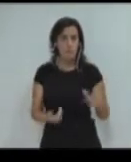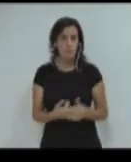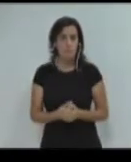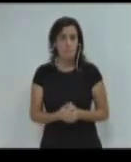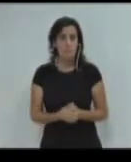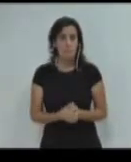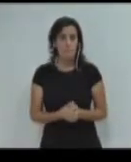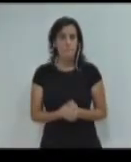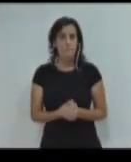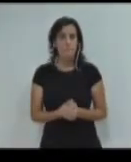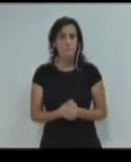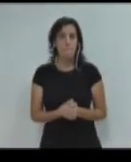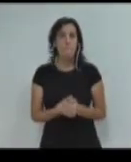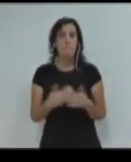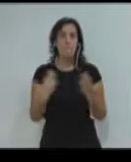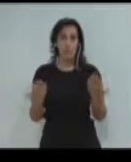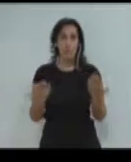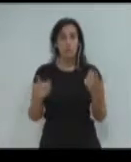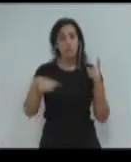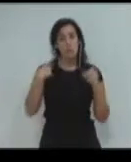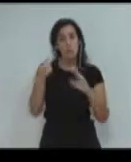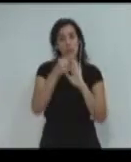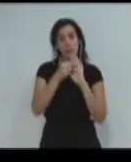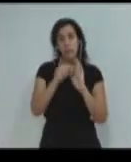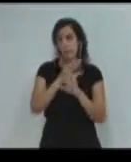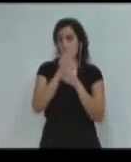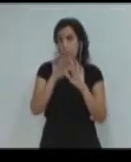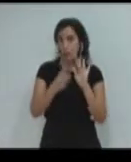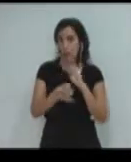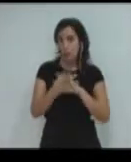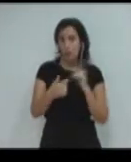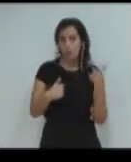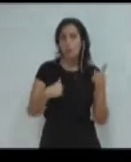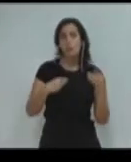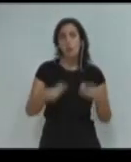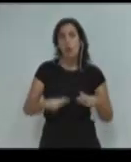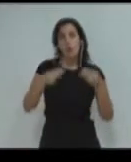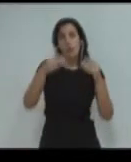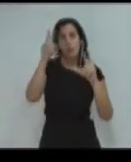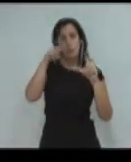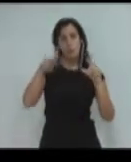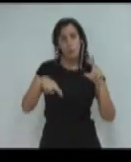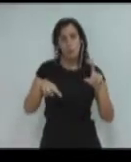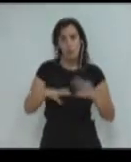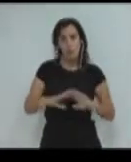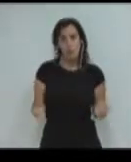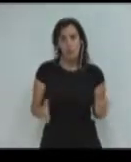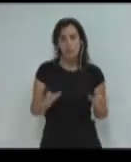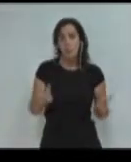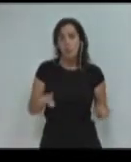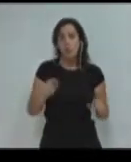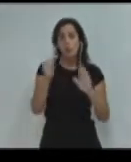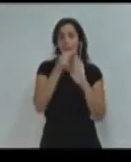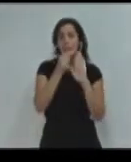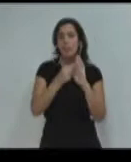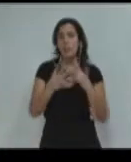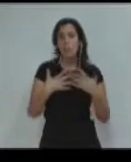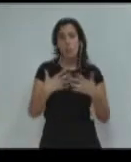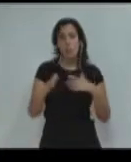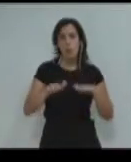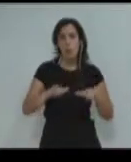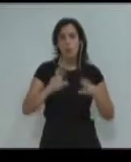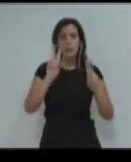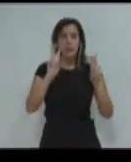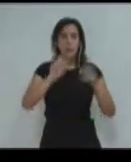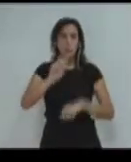el pasa es que lector de luego no te pantalla- genera el índice final, El ¿no? lector de pantalla al final nada. Es como hacer un índice manual. Título 1,